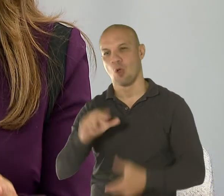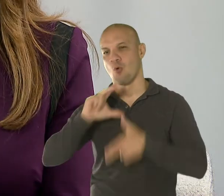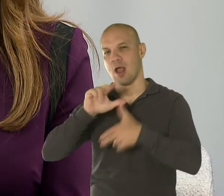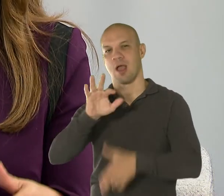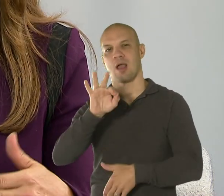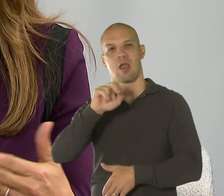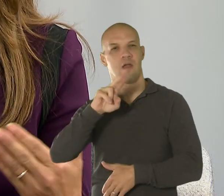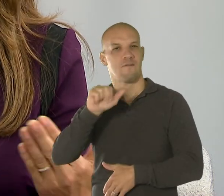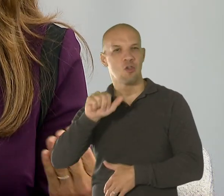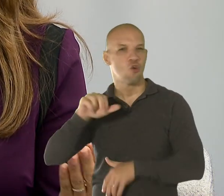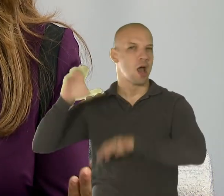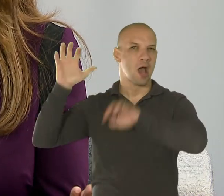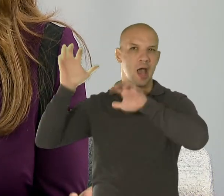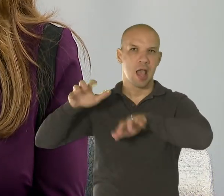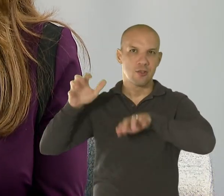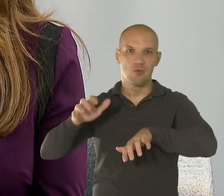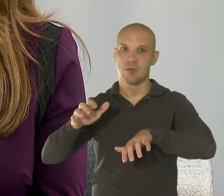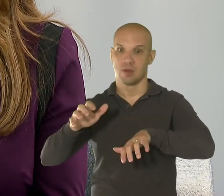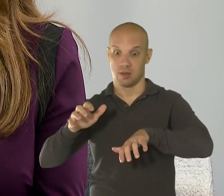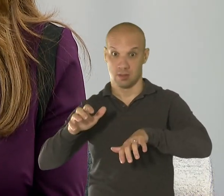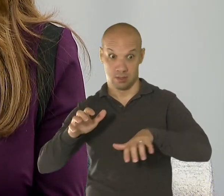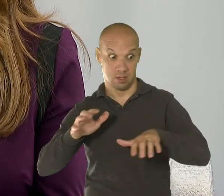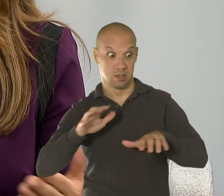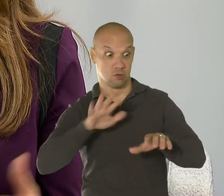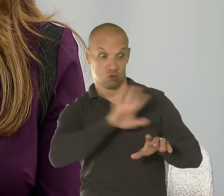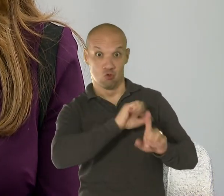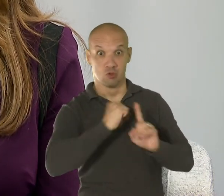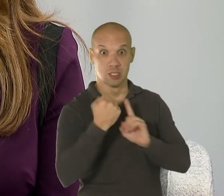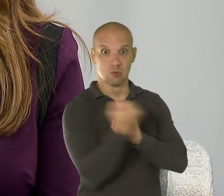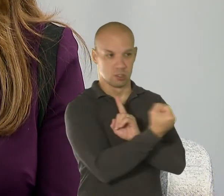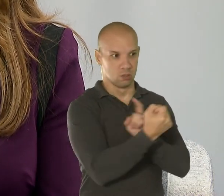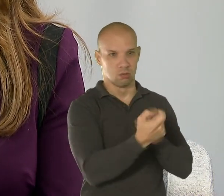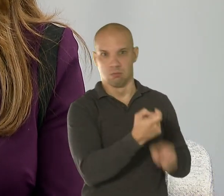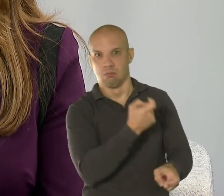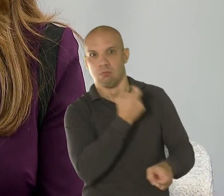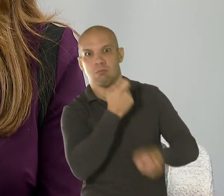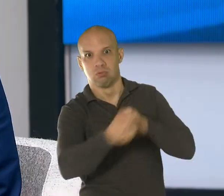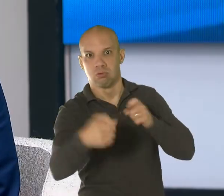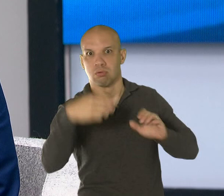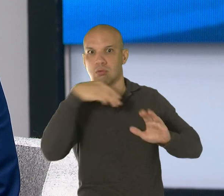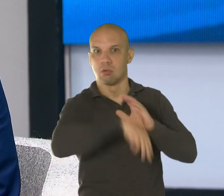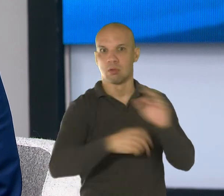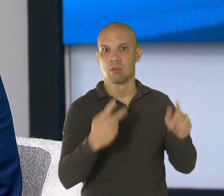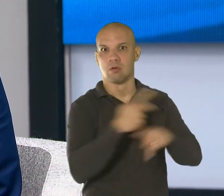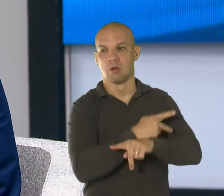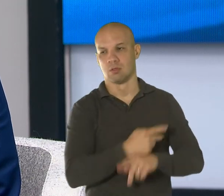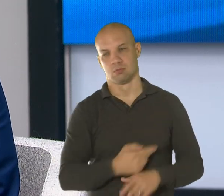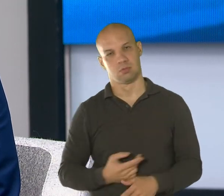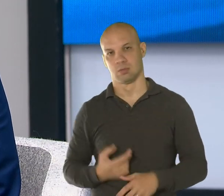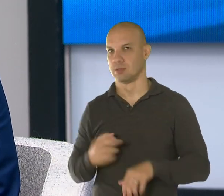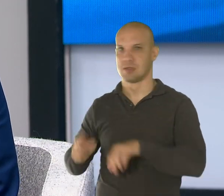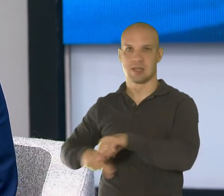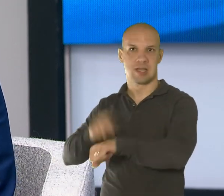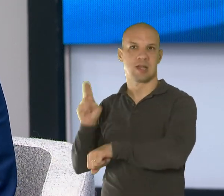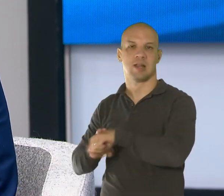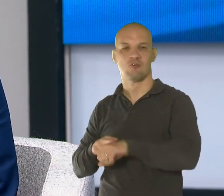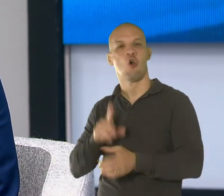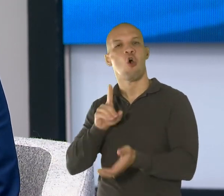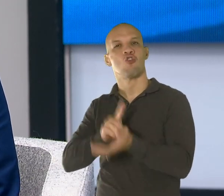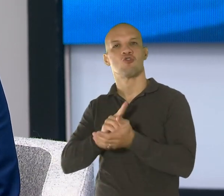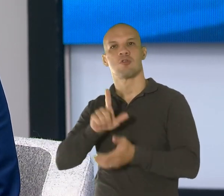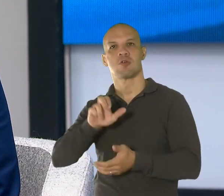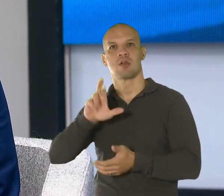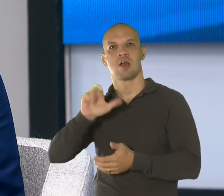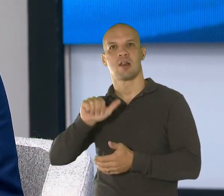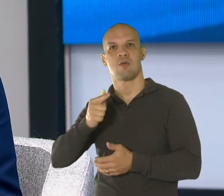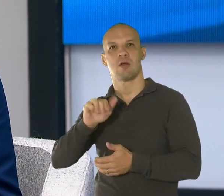etcétera, pueden haber agravado la situación de estos cuidadores y sus familiares. Sin duda. La doctora Laura González mencionó algunas,